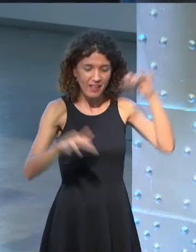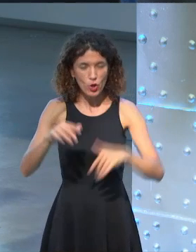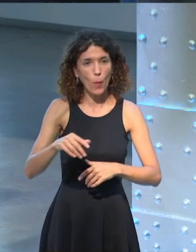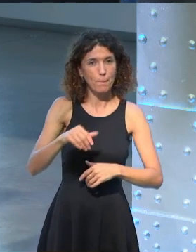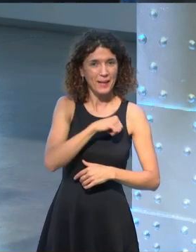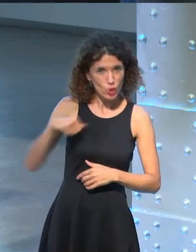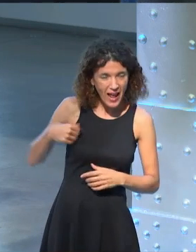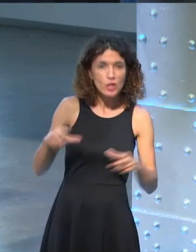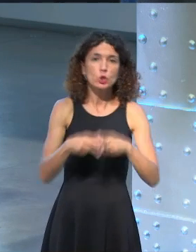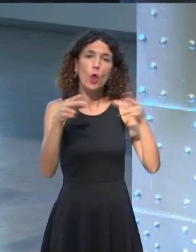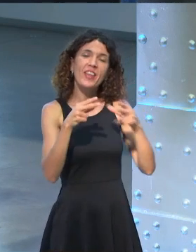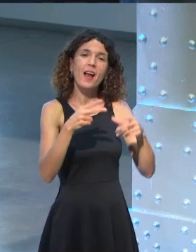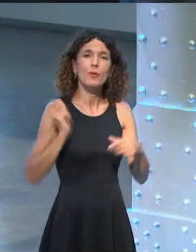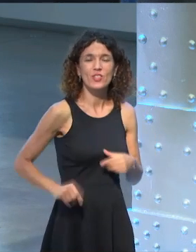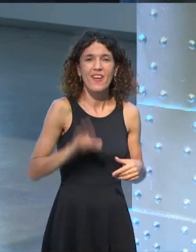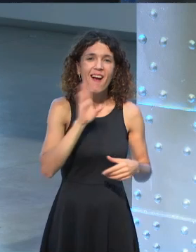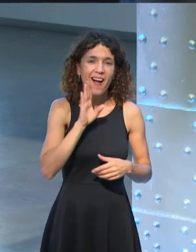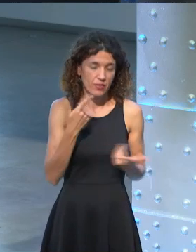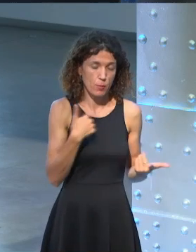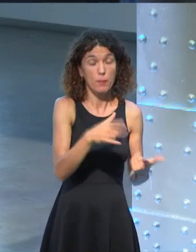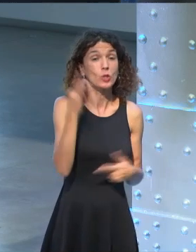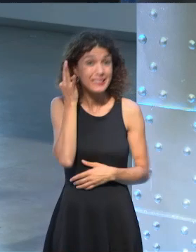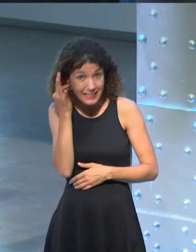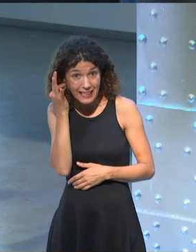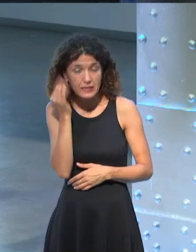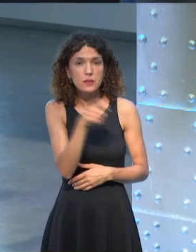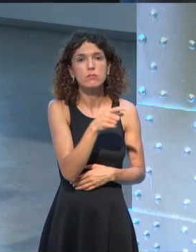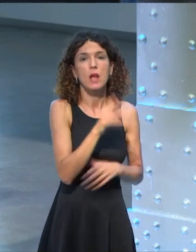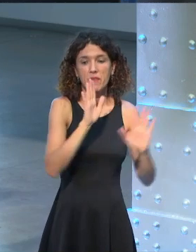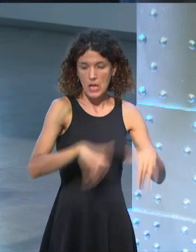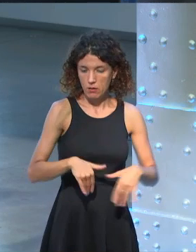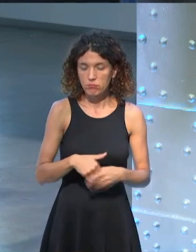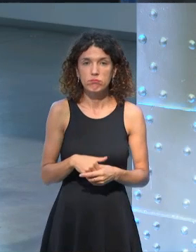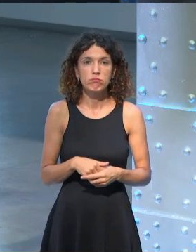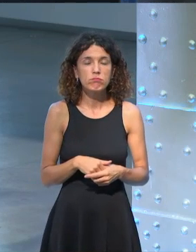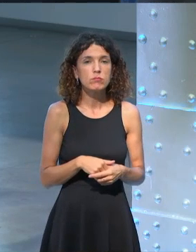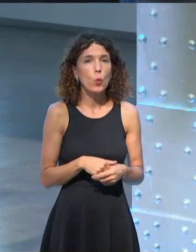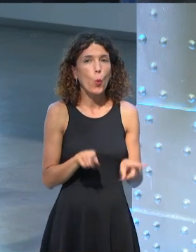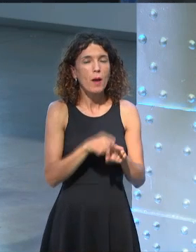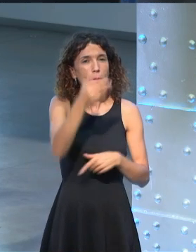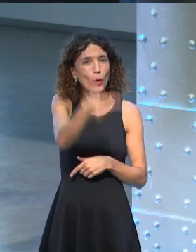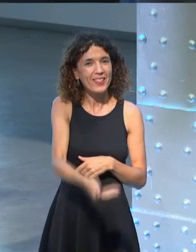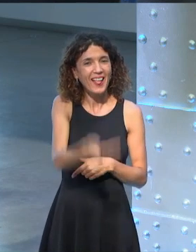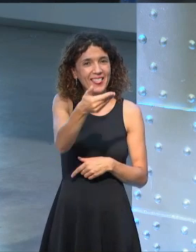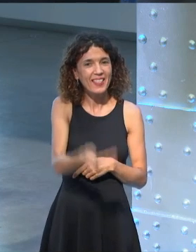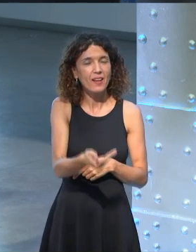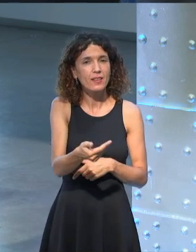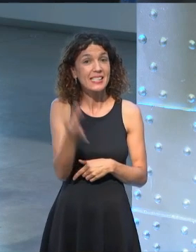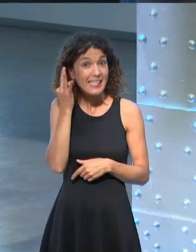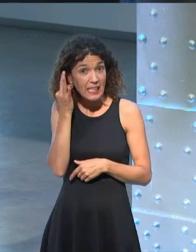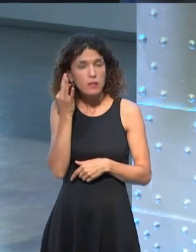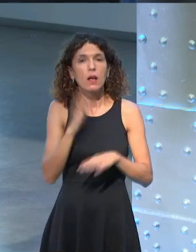o social de estas profesiones. Es decir, en el caso de las chicas, resulta que se valora muchísimo el hecho